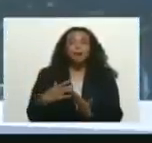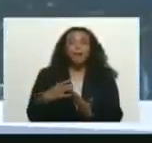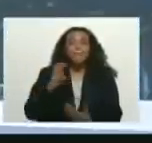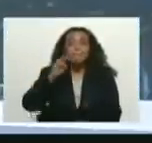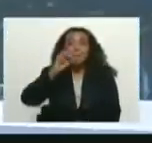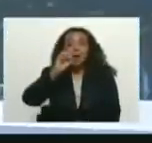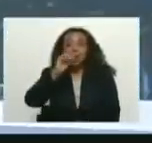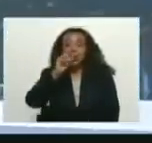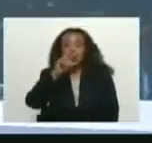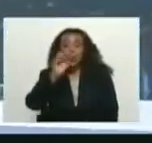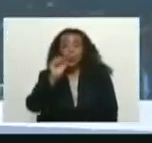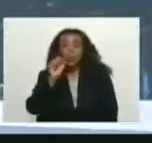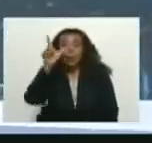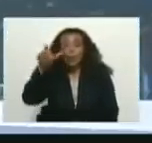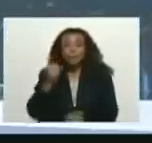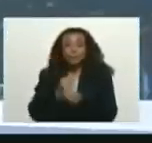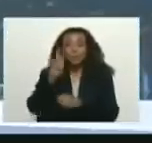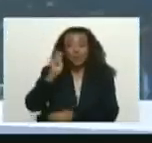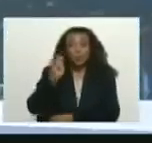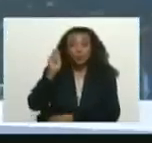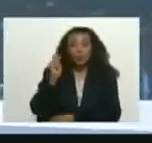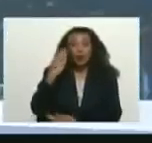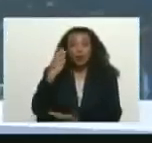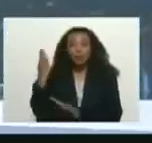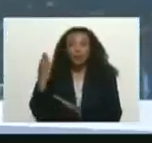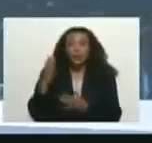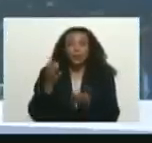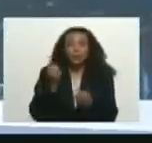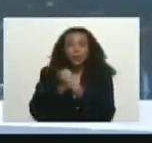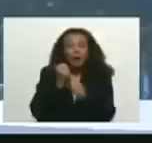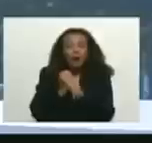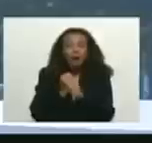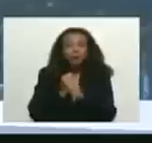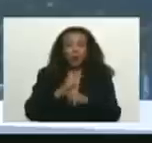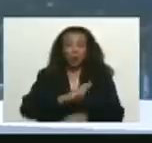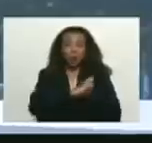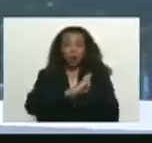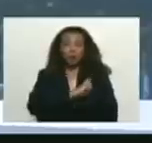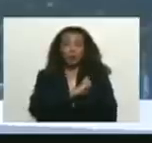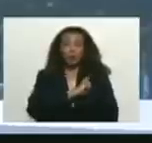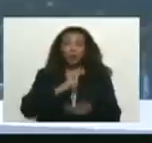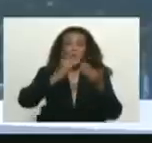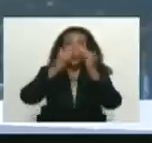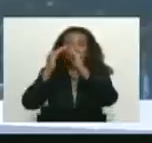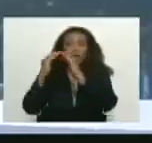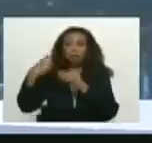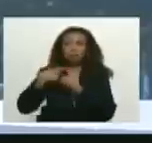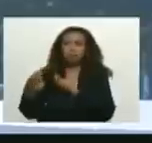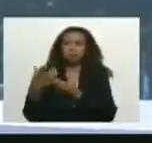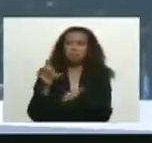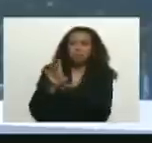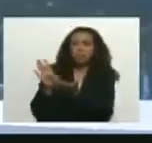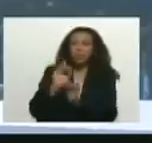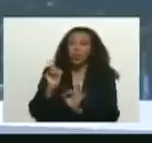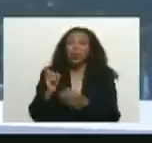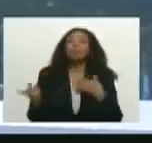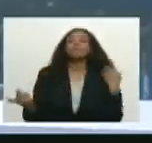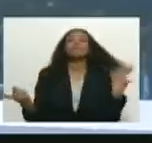y trabajando con las comunidades religiosas del país, con todas, sin exclusión. Y ha